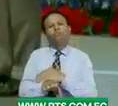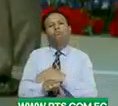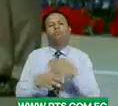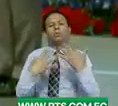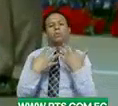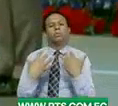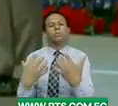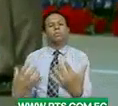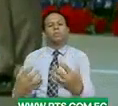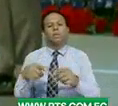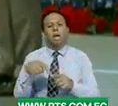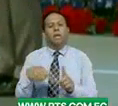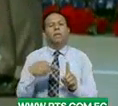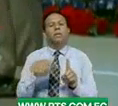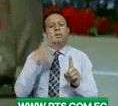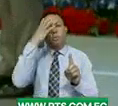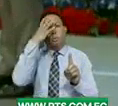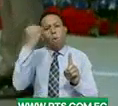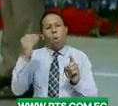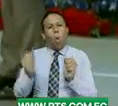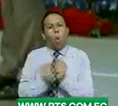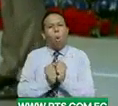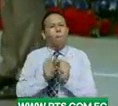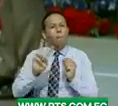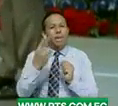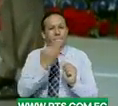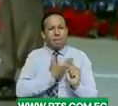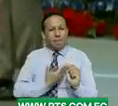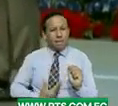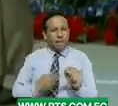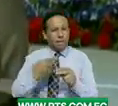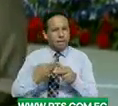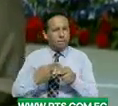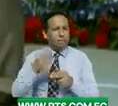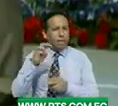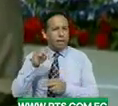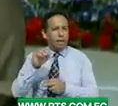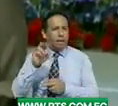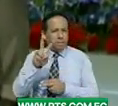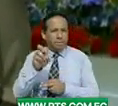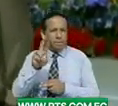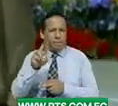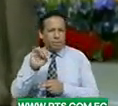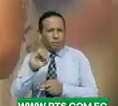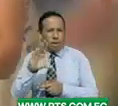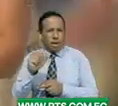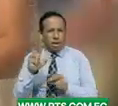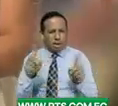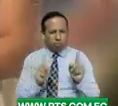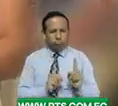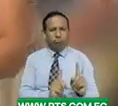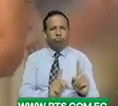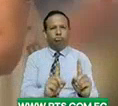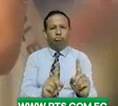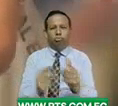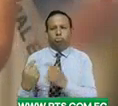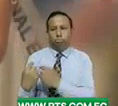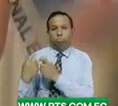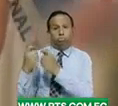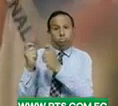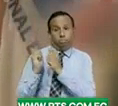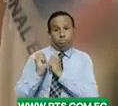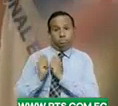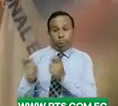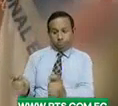a Verónica Abad como nuevos mandatarios hasta el 2025. Cuente con esta función electoral, con